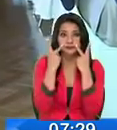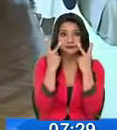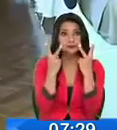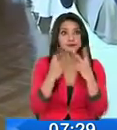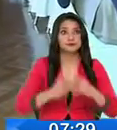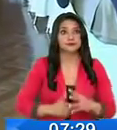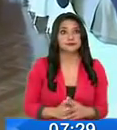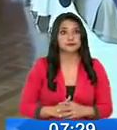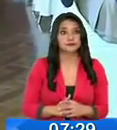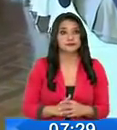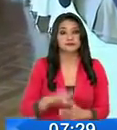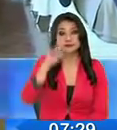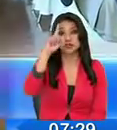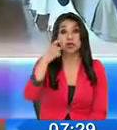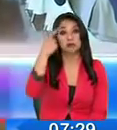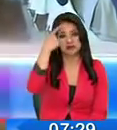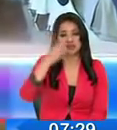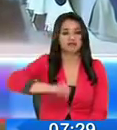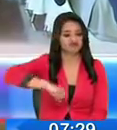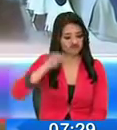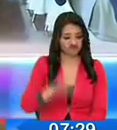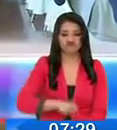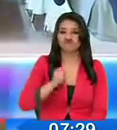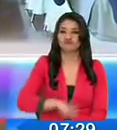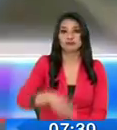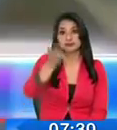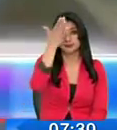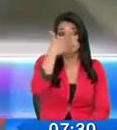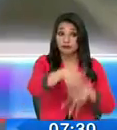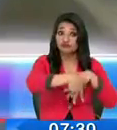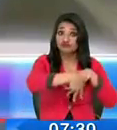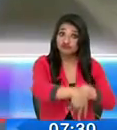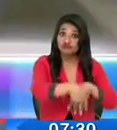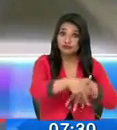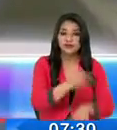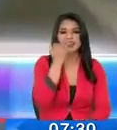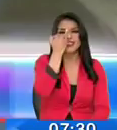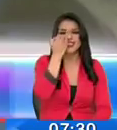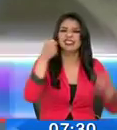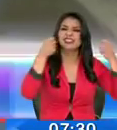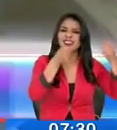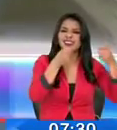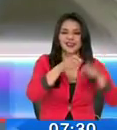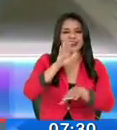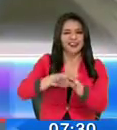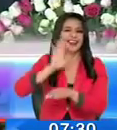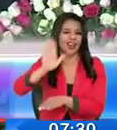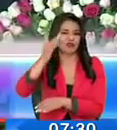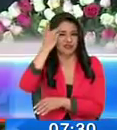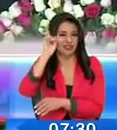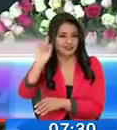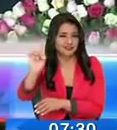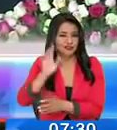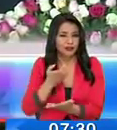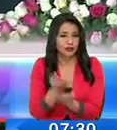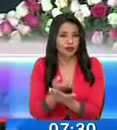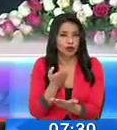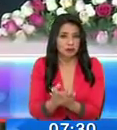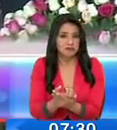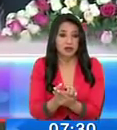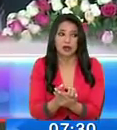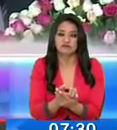El régimen no desvaya en sostener que tras la protesta indígena por el anuncio de las medidas económicas, existieron